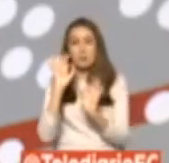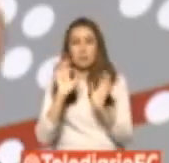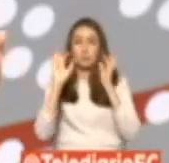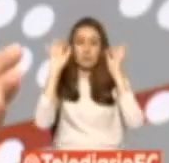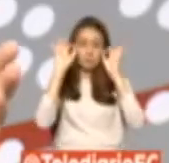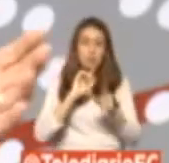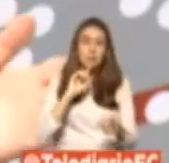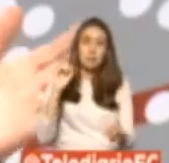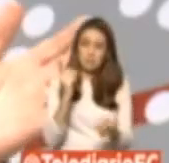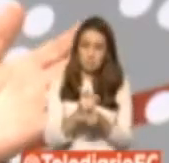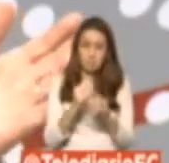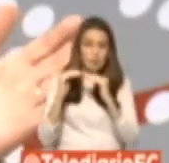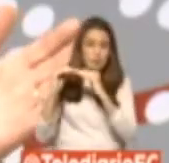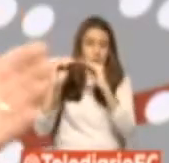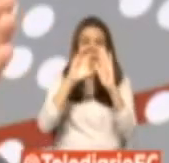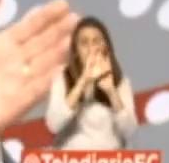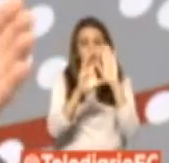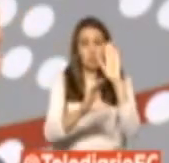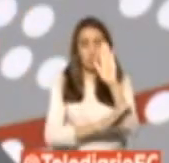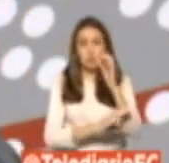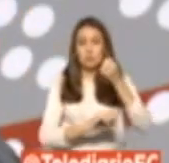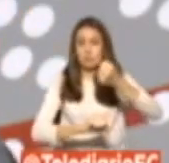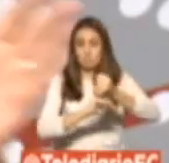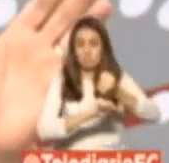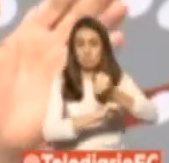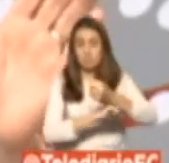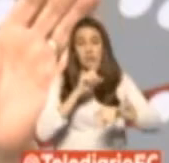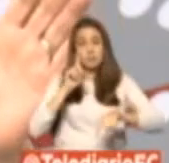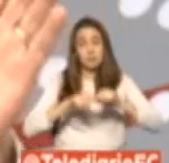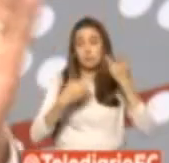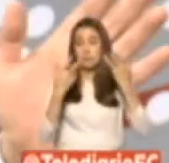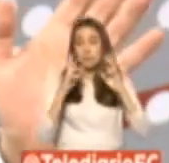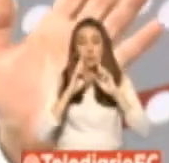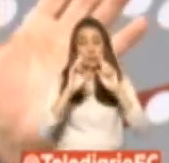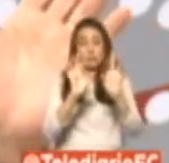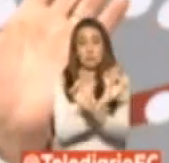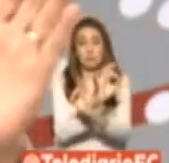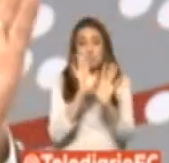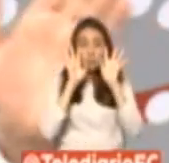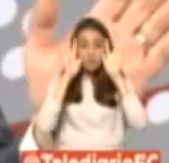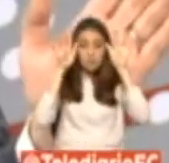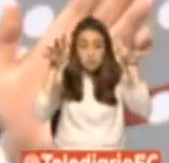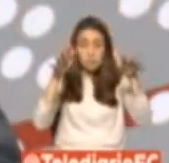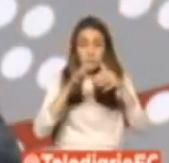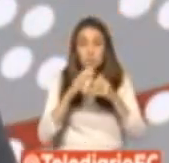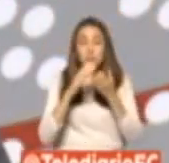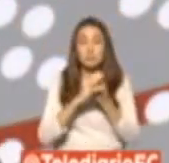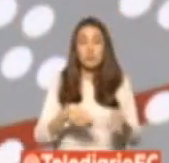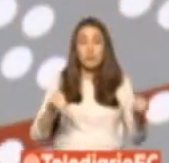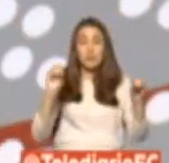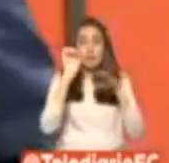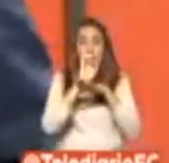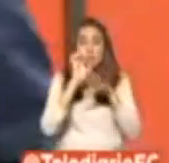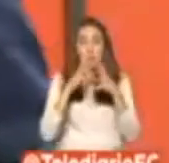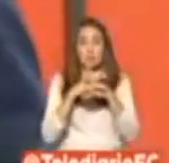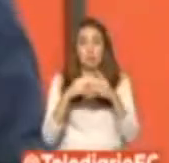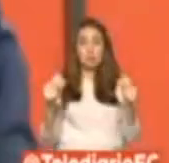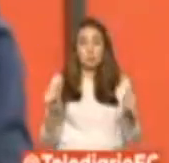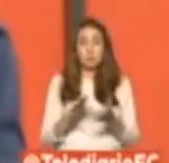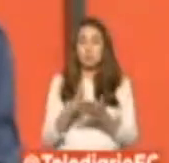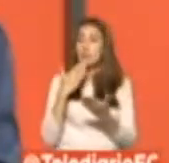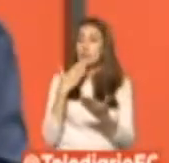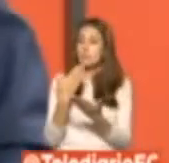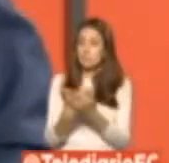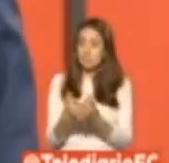suerte que construyamos una democracia más sólida. Si no, no tenemos ningún norte que avisore una salida al Ecuador. Gracias,